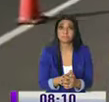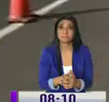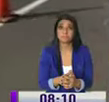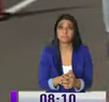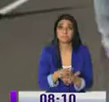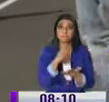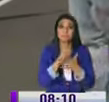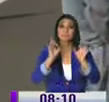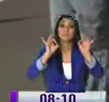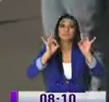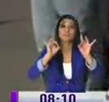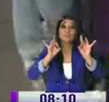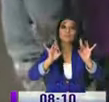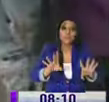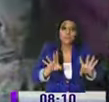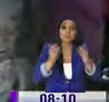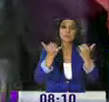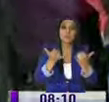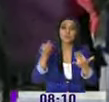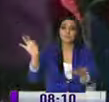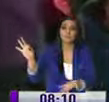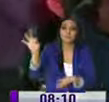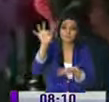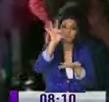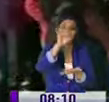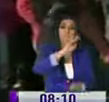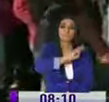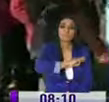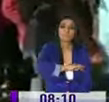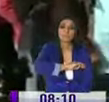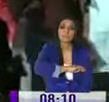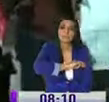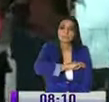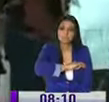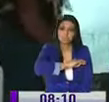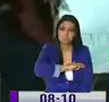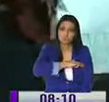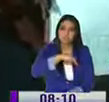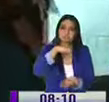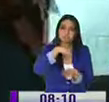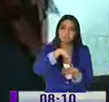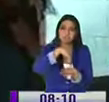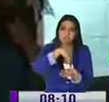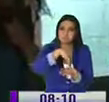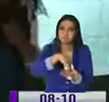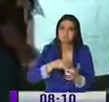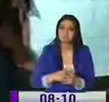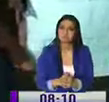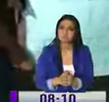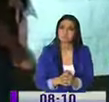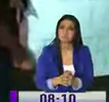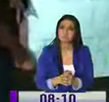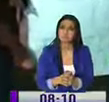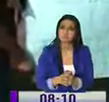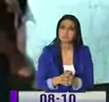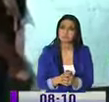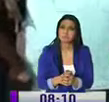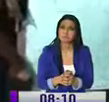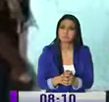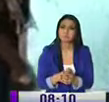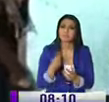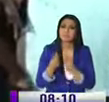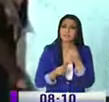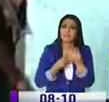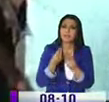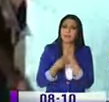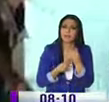afortunadamente con representantes del municipio del cantón mejía para que nos comenten sobre cuál entonces es la postura